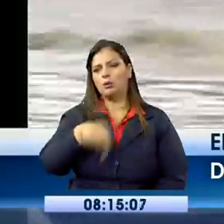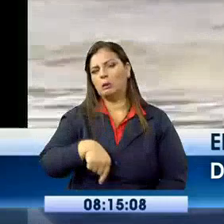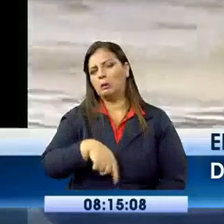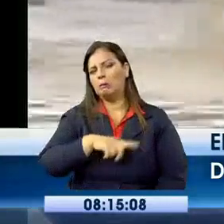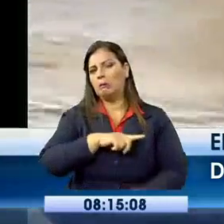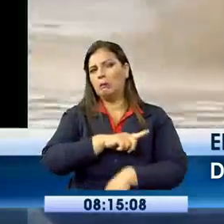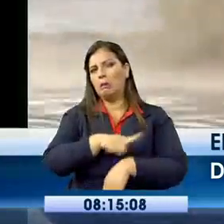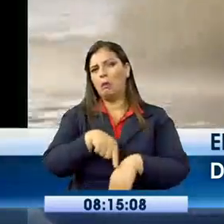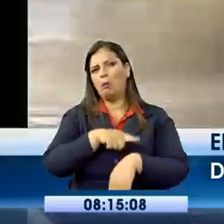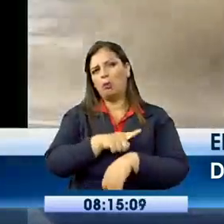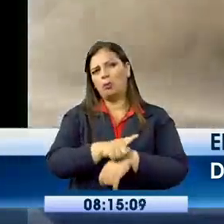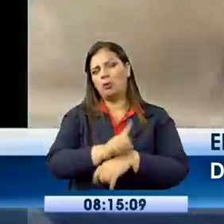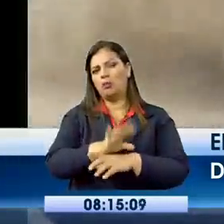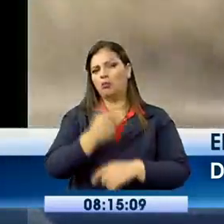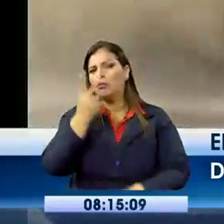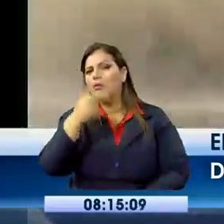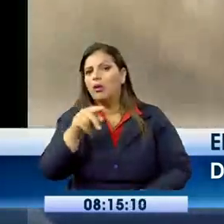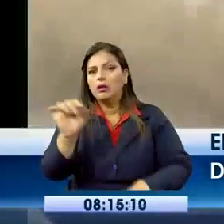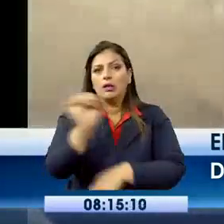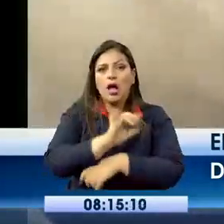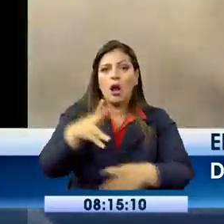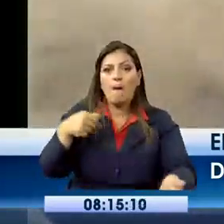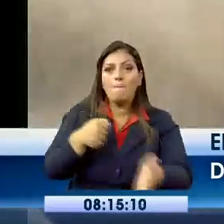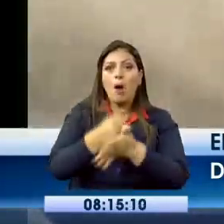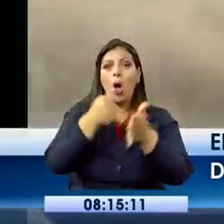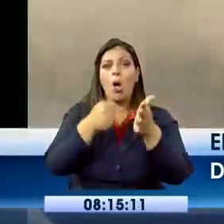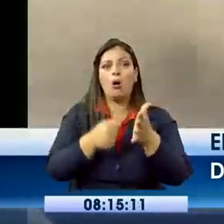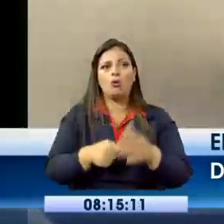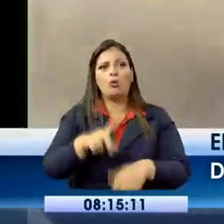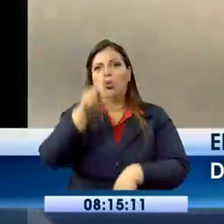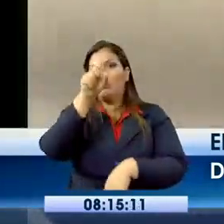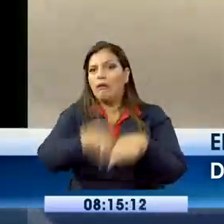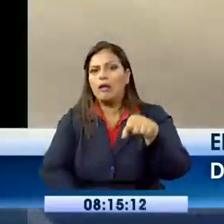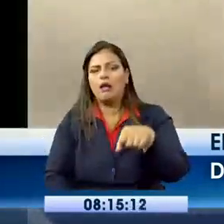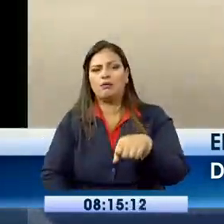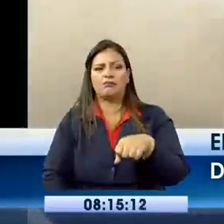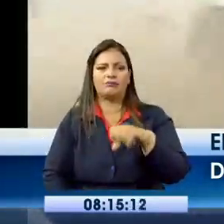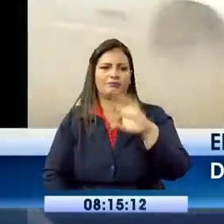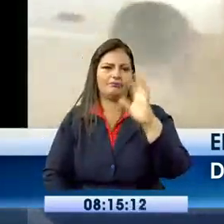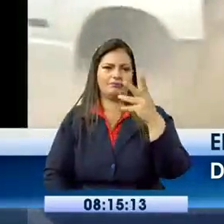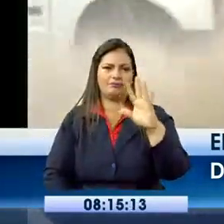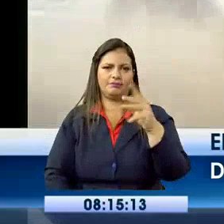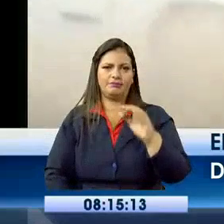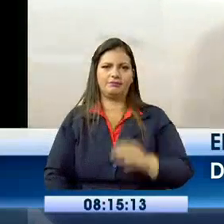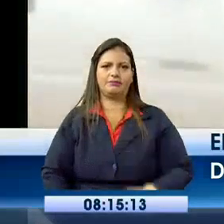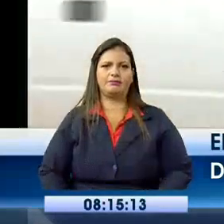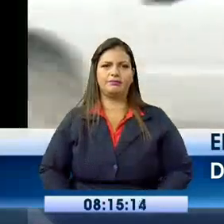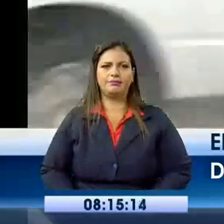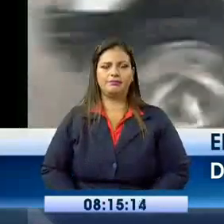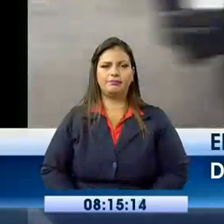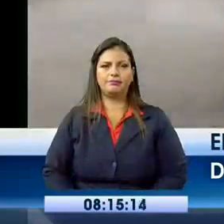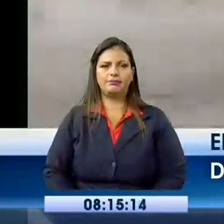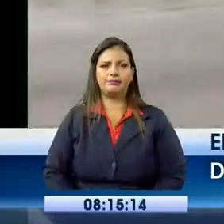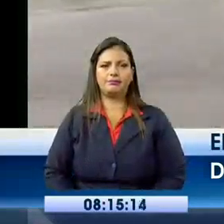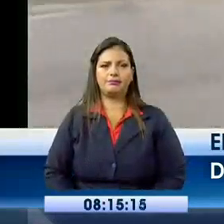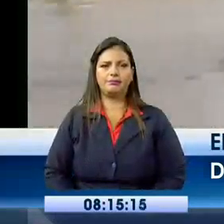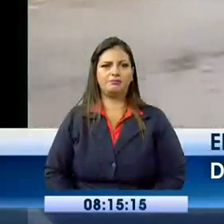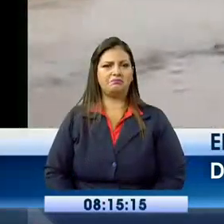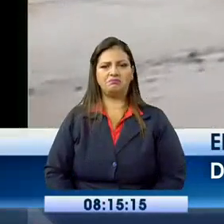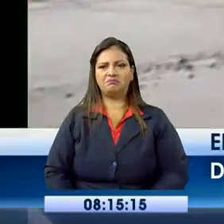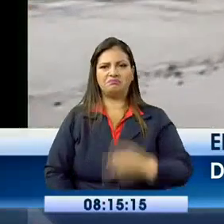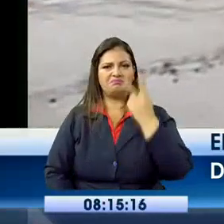no hay ninguna emergencia de este tipo. Por ejemplo, un vehículo, alguno que se haya de pronto quedado dañado. Todavía